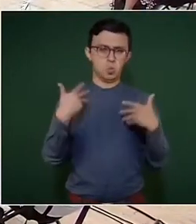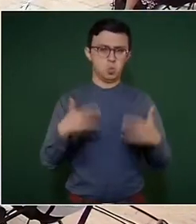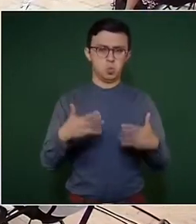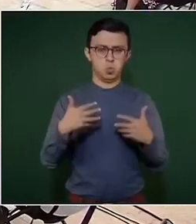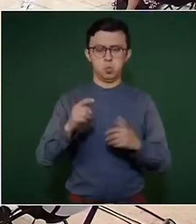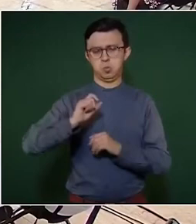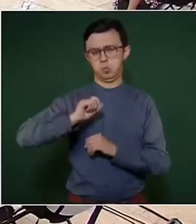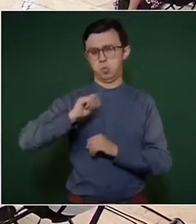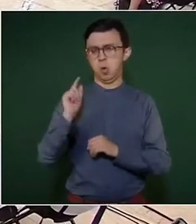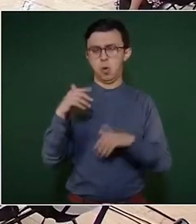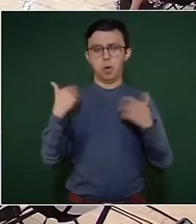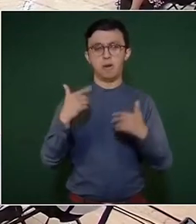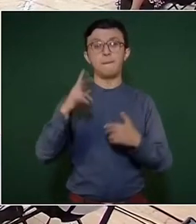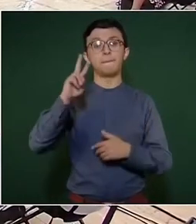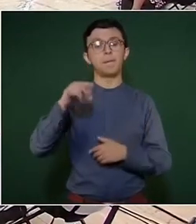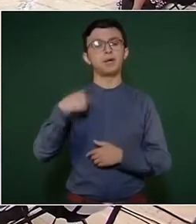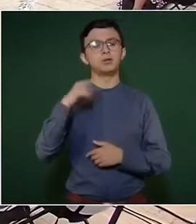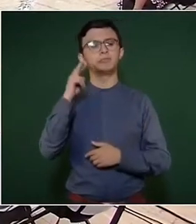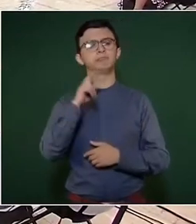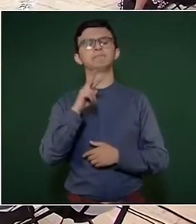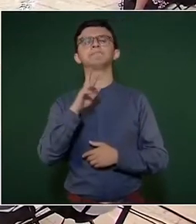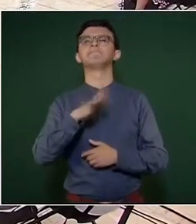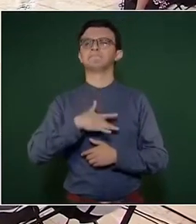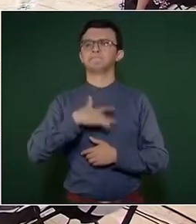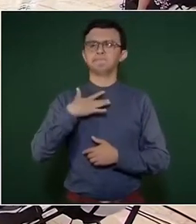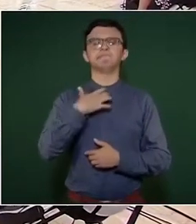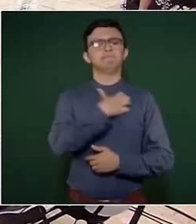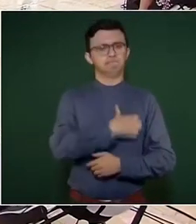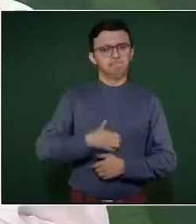Me siento yo muy contento, muy satisfecho.